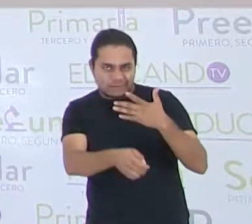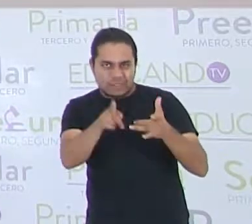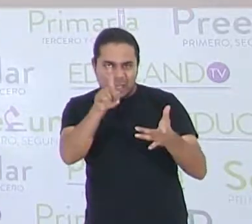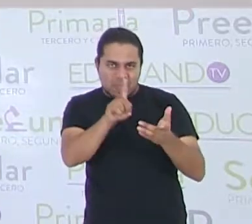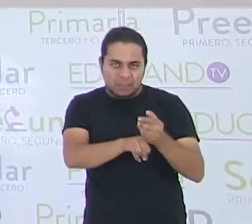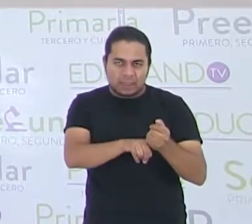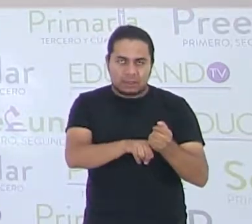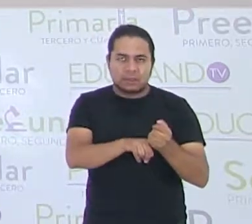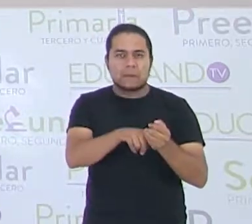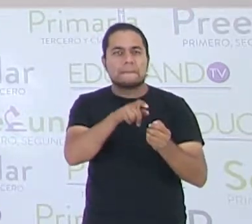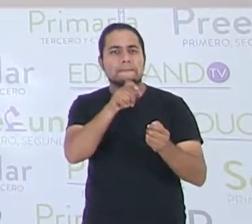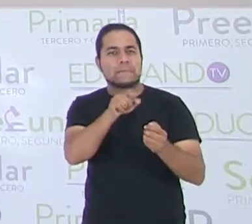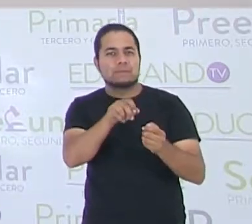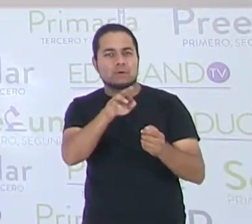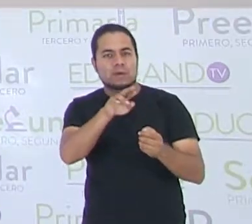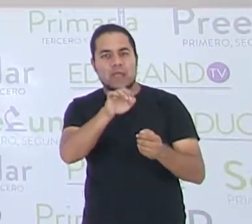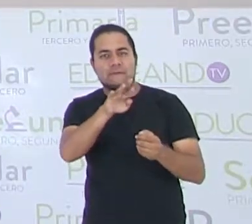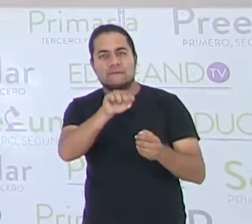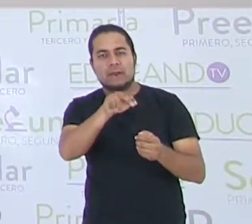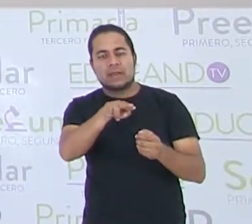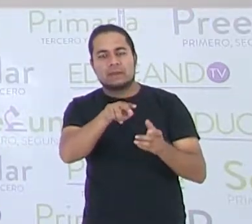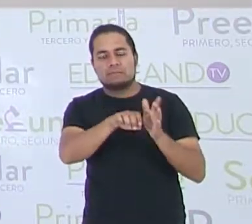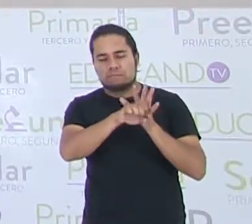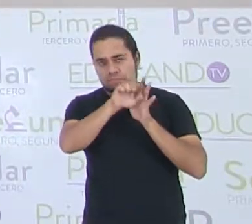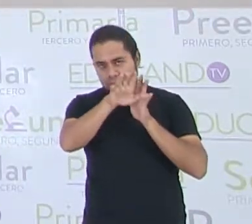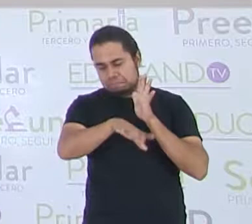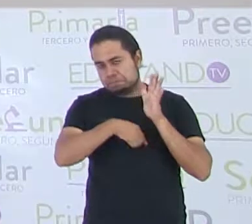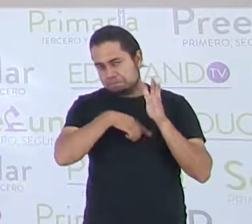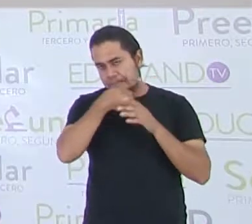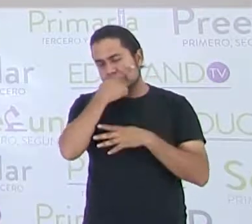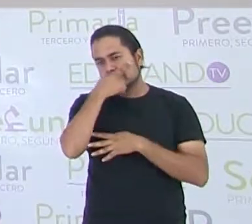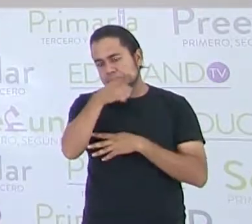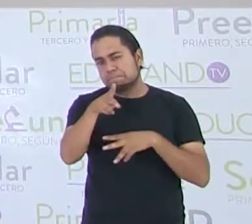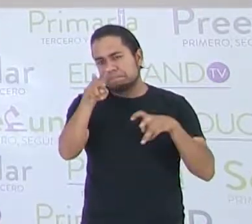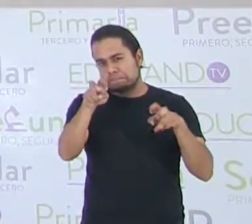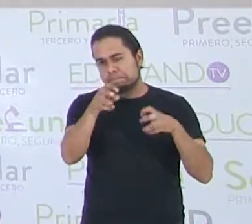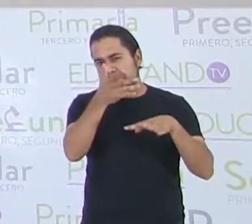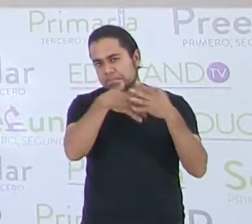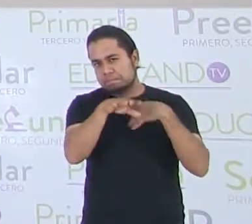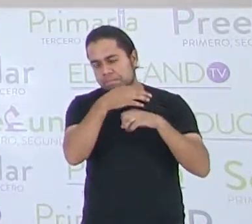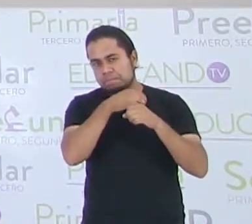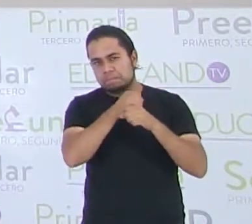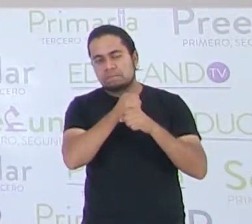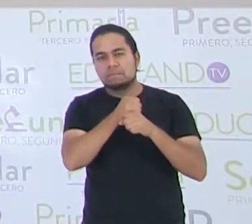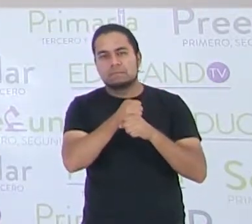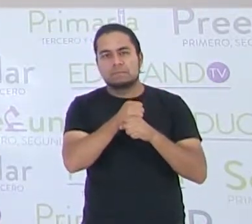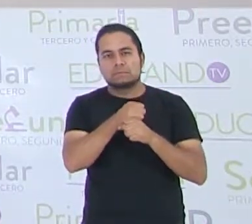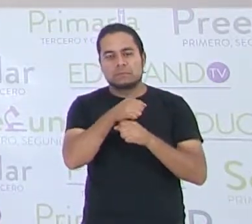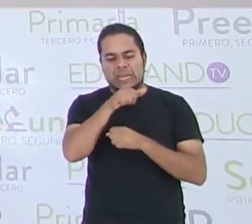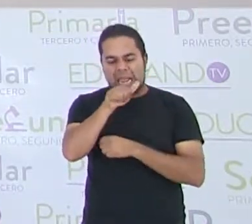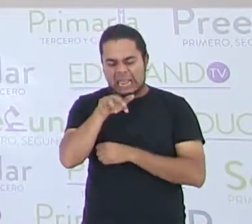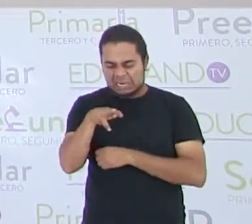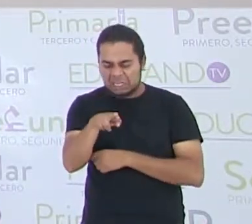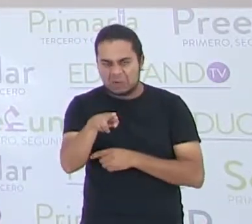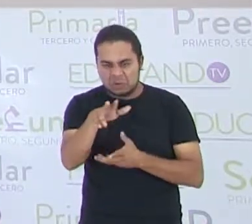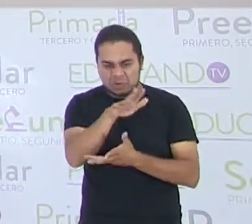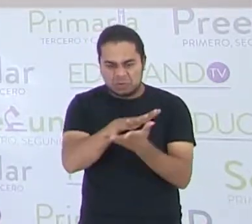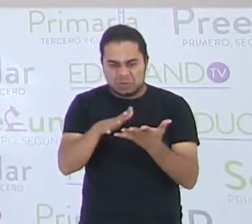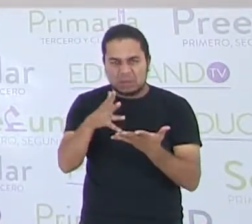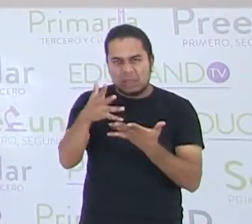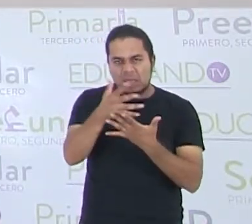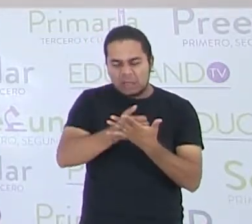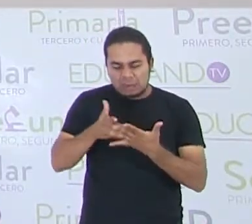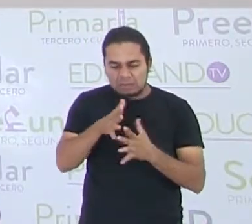los mismos. Por ejemplo, el refrán que dice, a río revuelto, ganancia